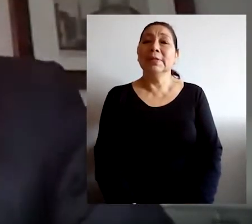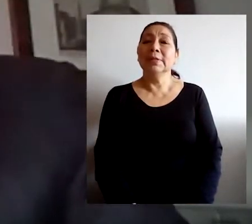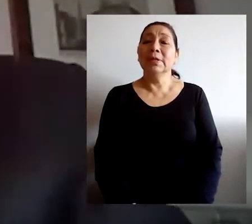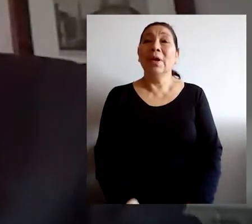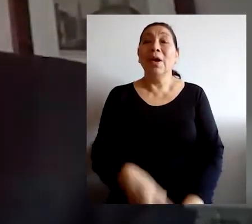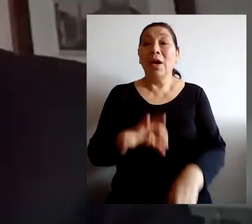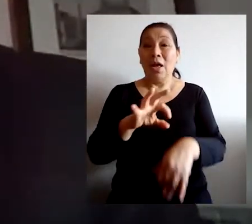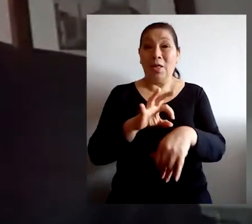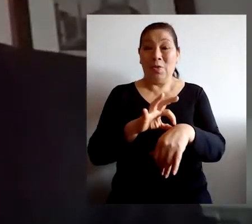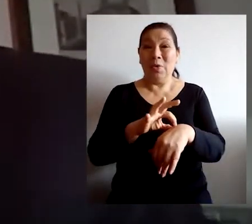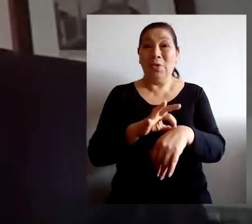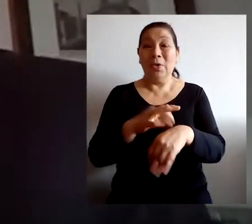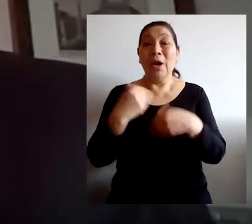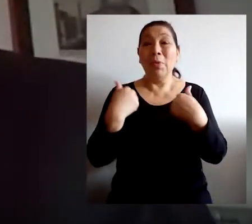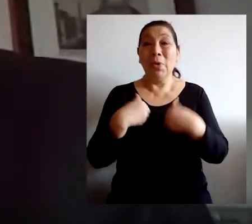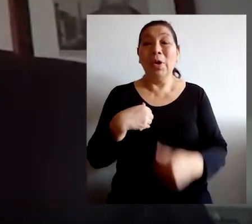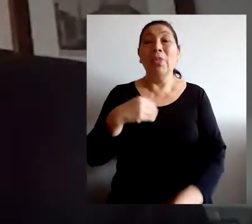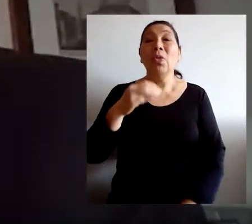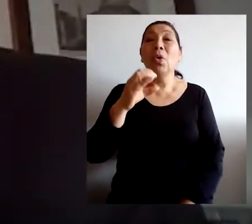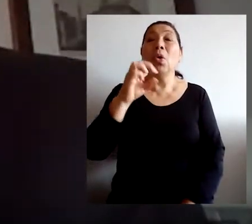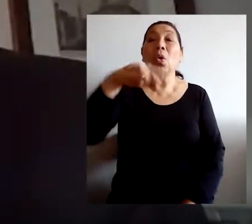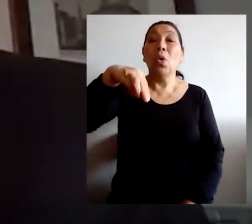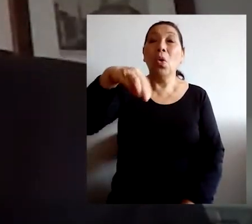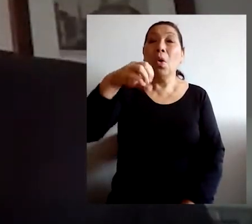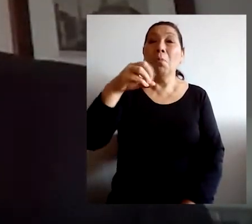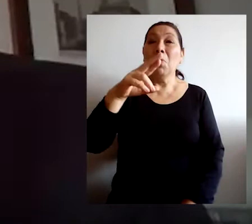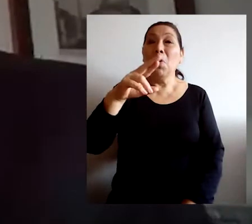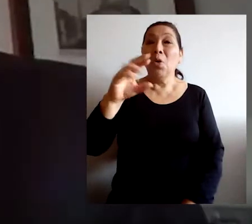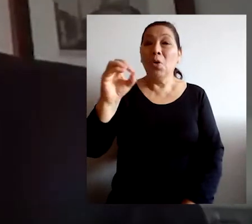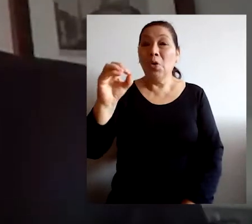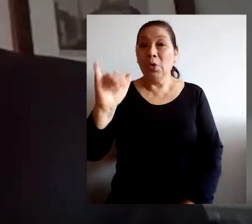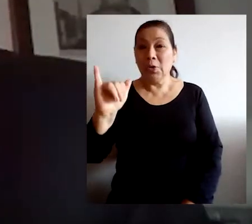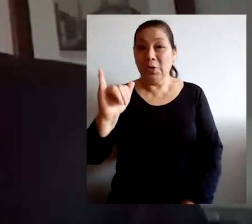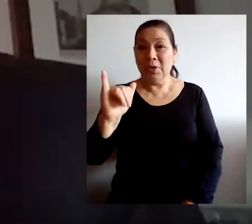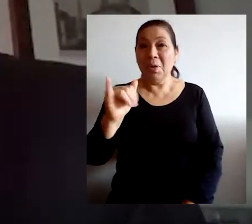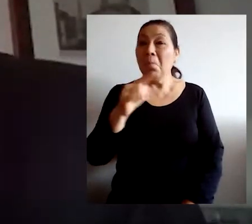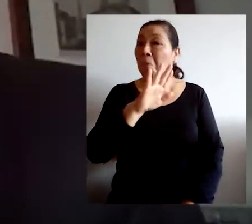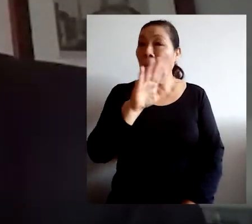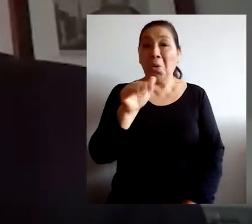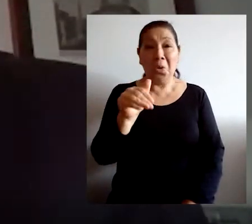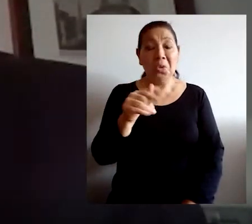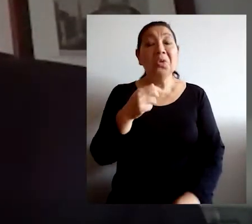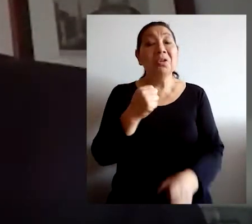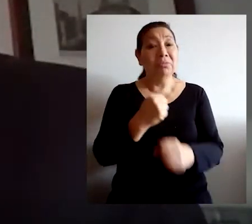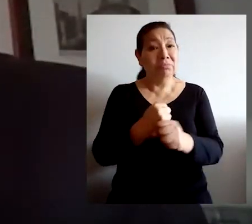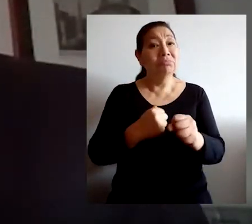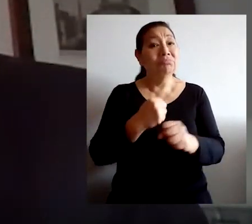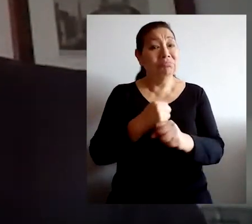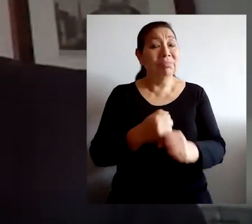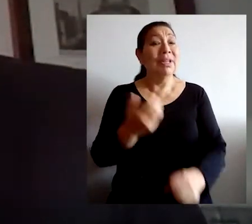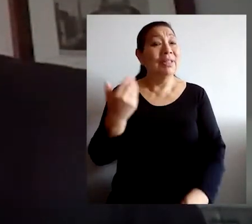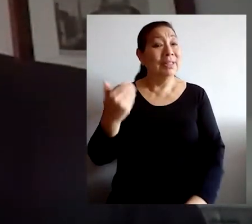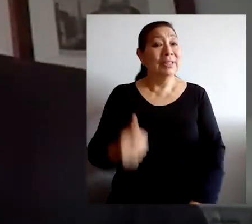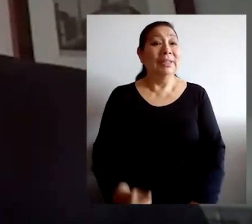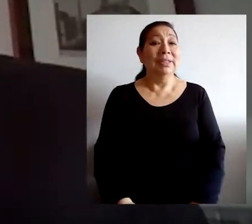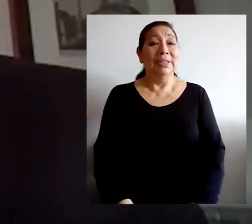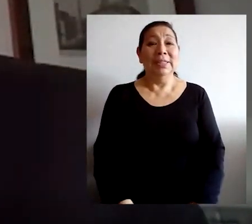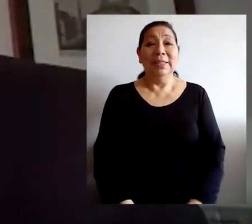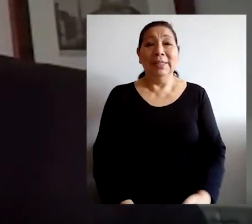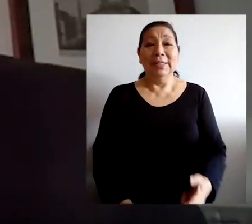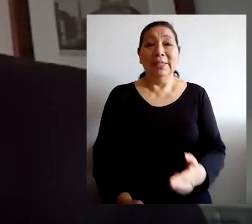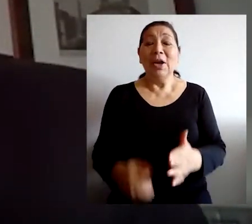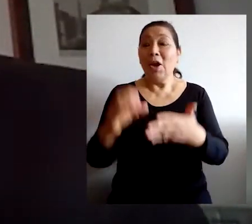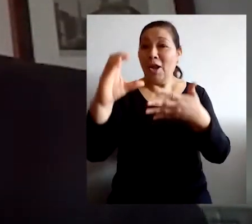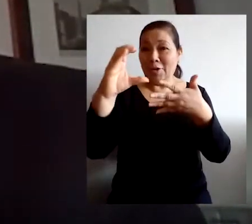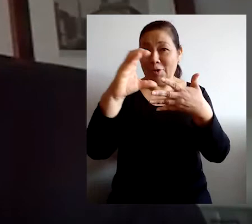al doctor Monroy, por quien tengo una altísima estima, por todos los trabajos que hizo en relación a